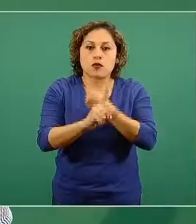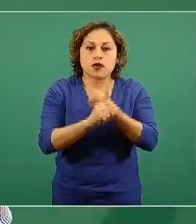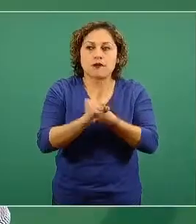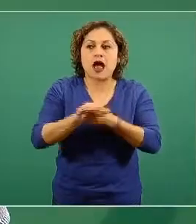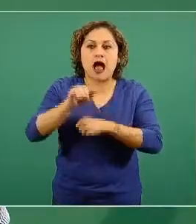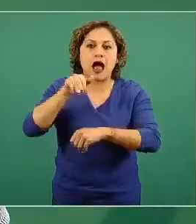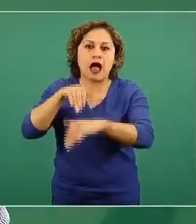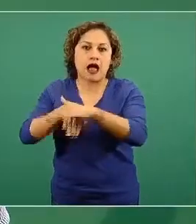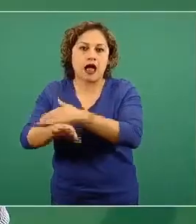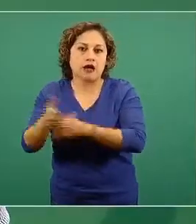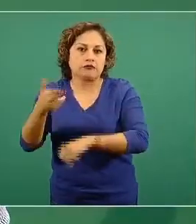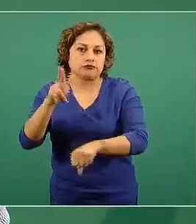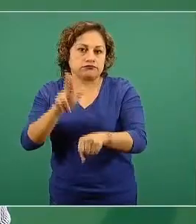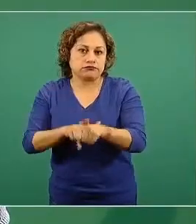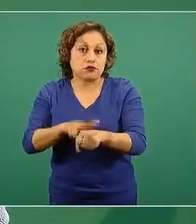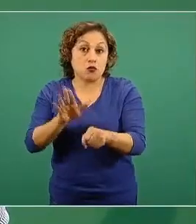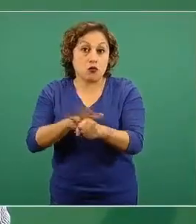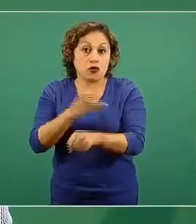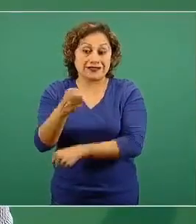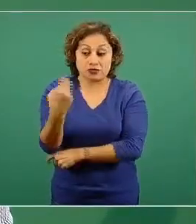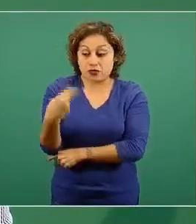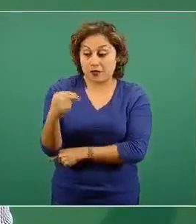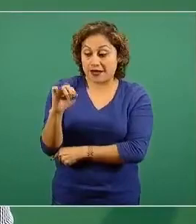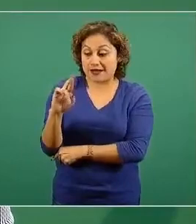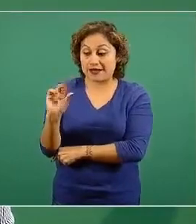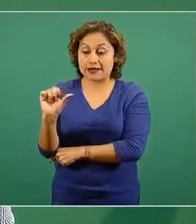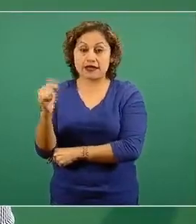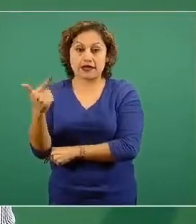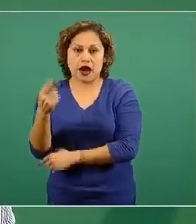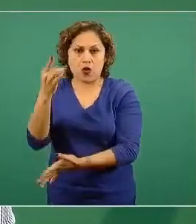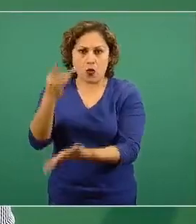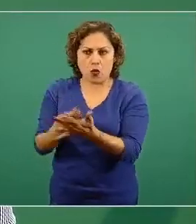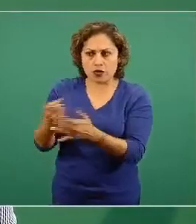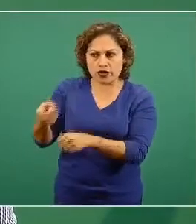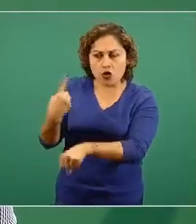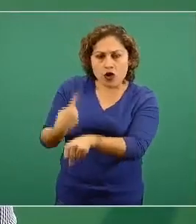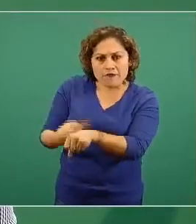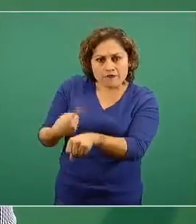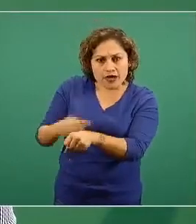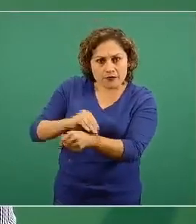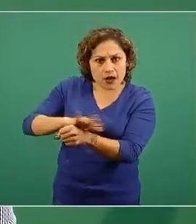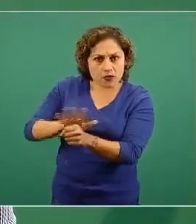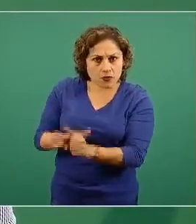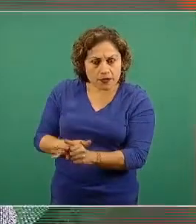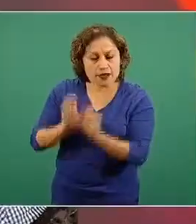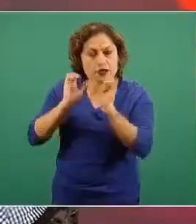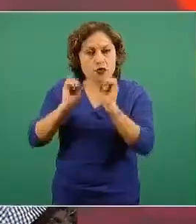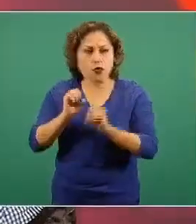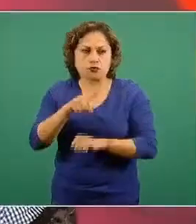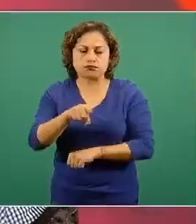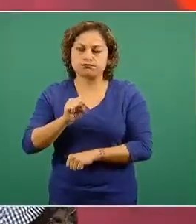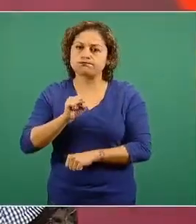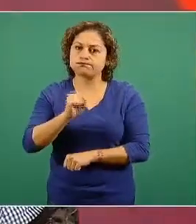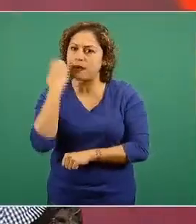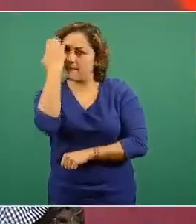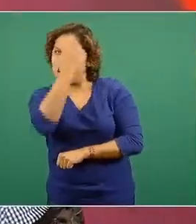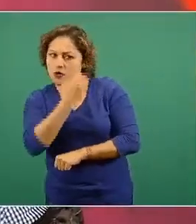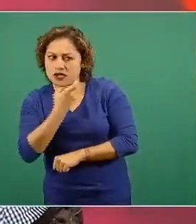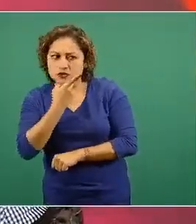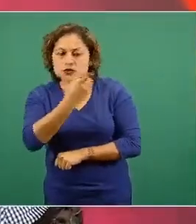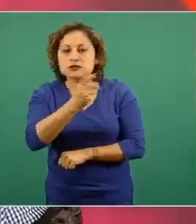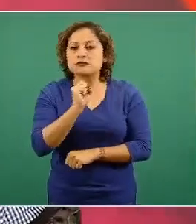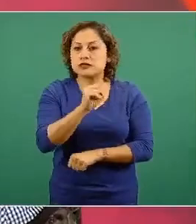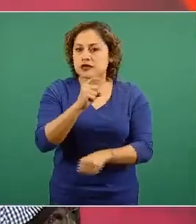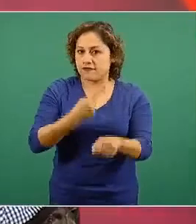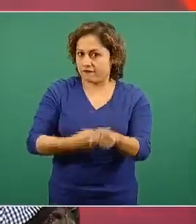casos confirmados de COVID-19 o solamente aquellas personas que salen positivas a una prueba y ocupan una cama de